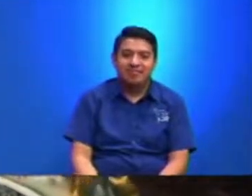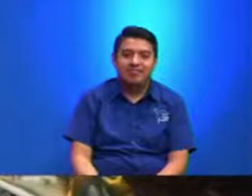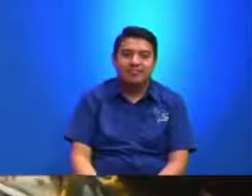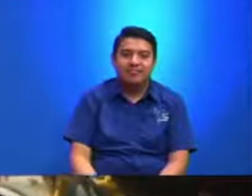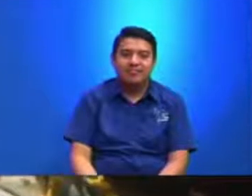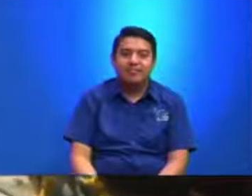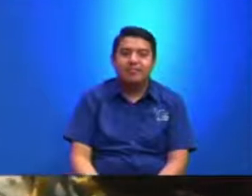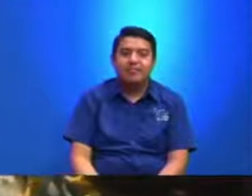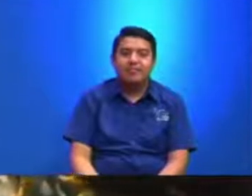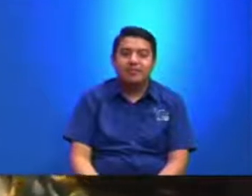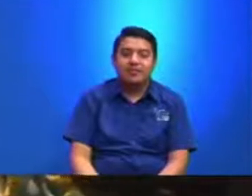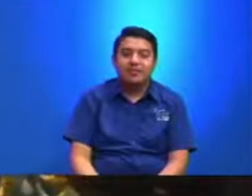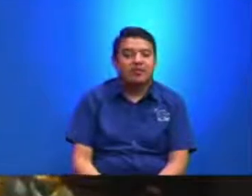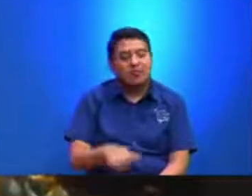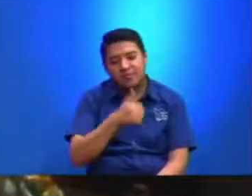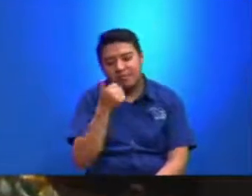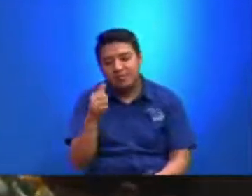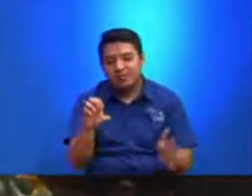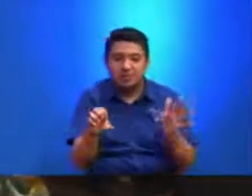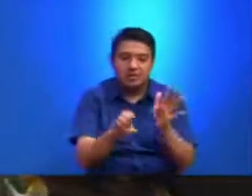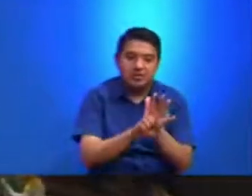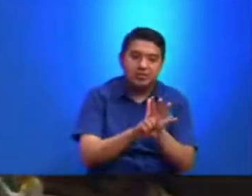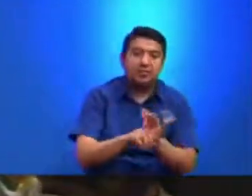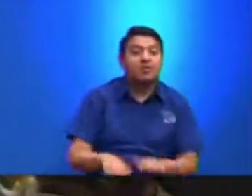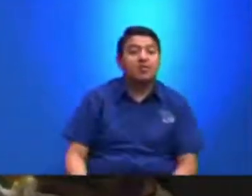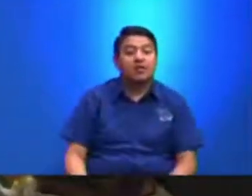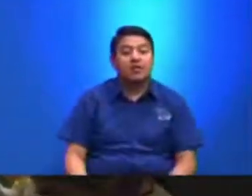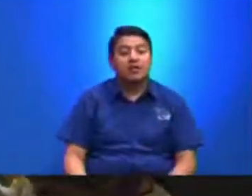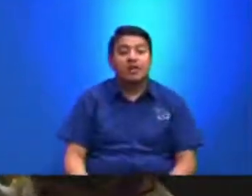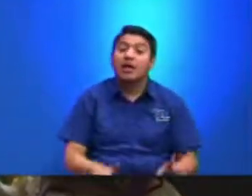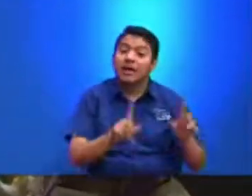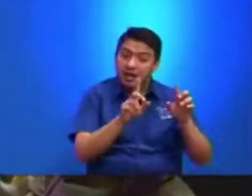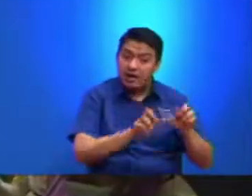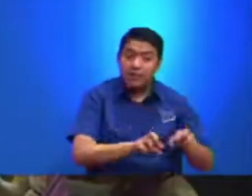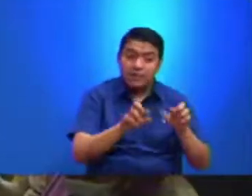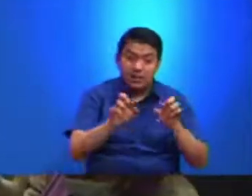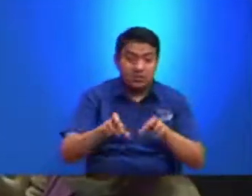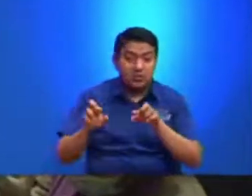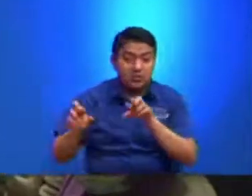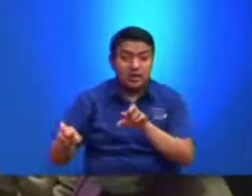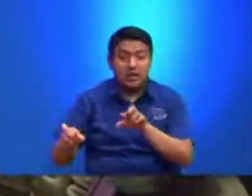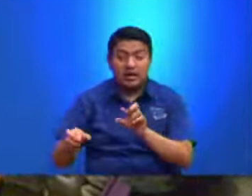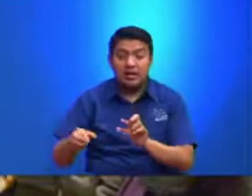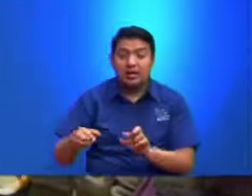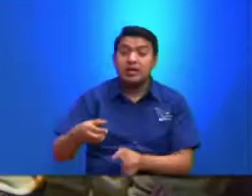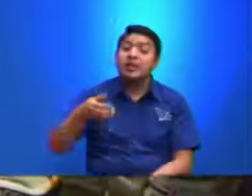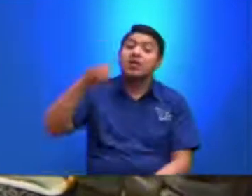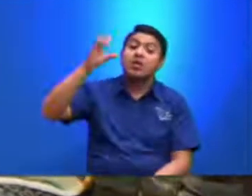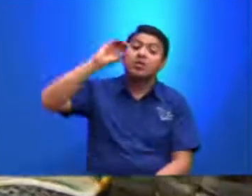Va, el que de veras ha probado buen café, hermano.